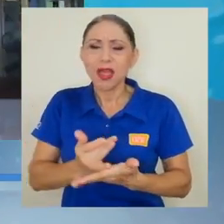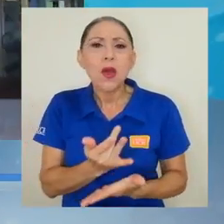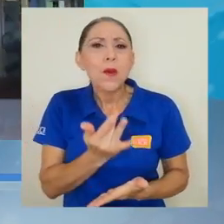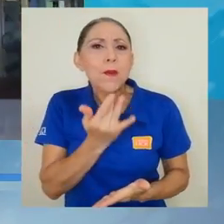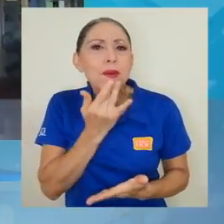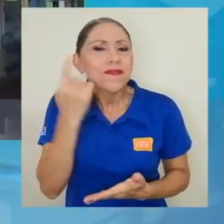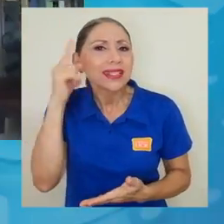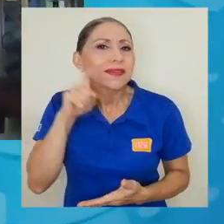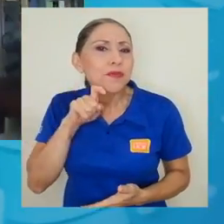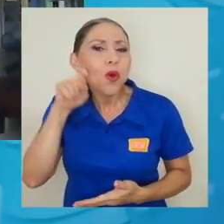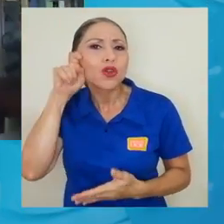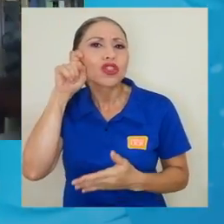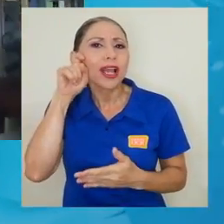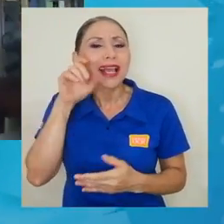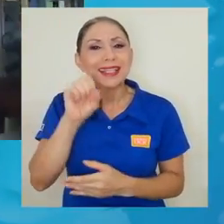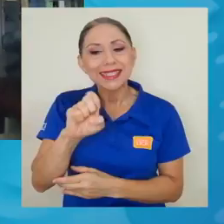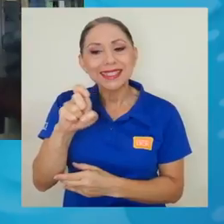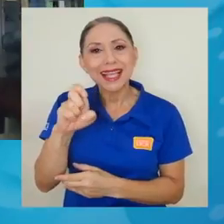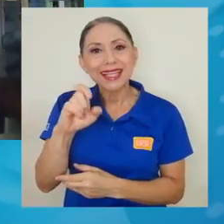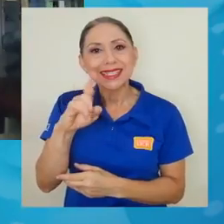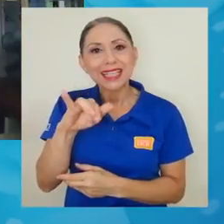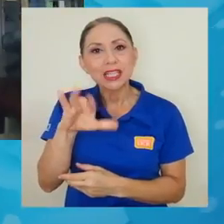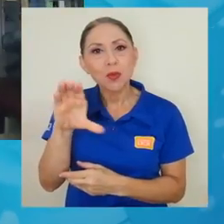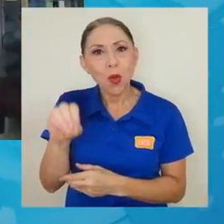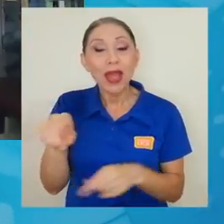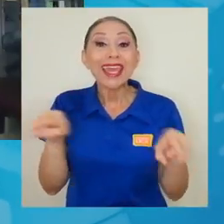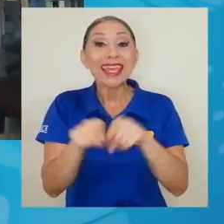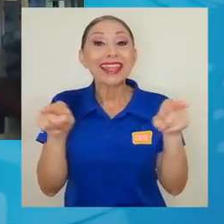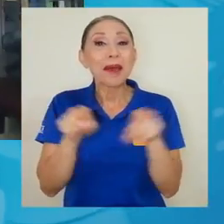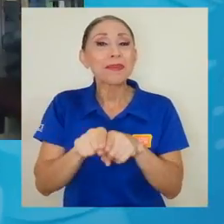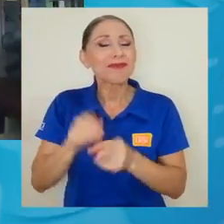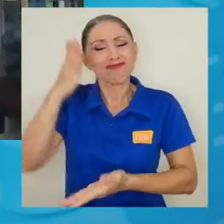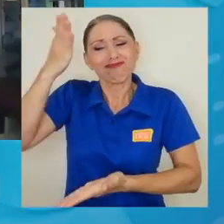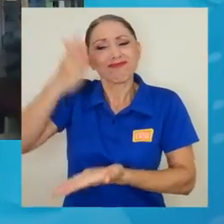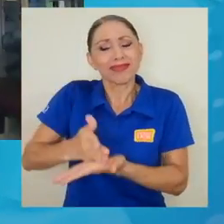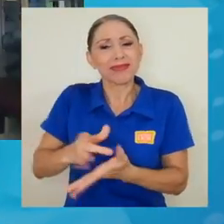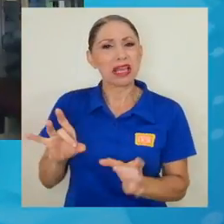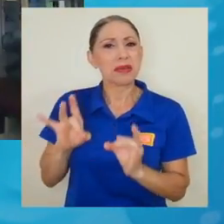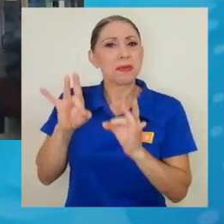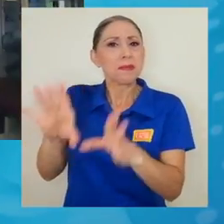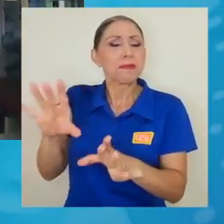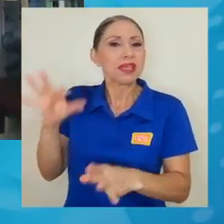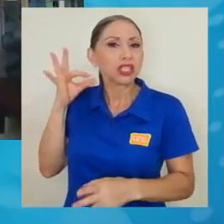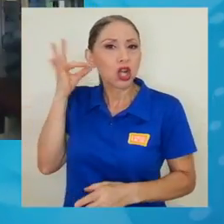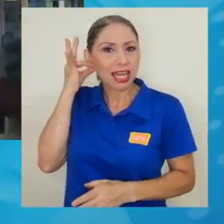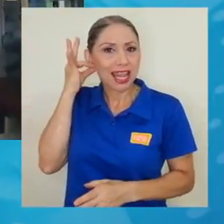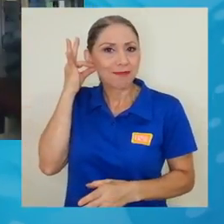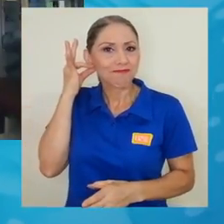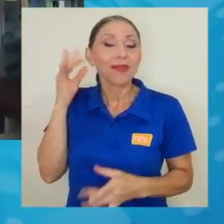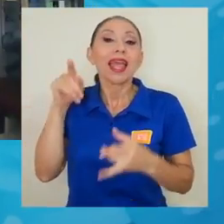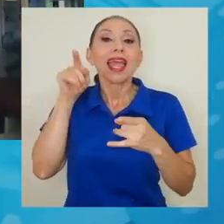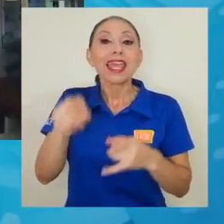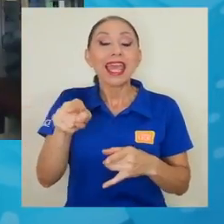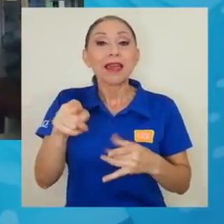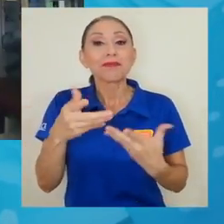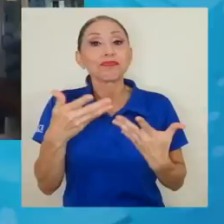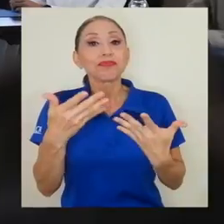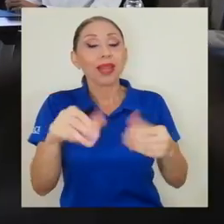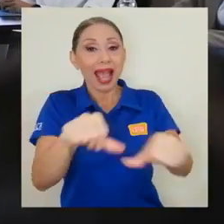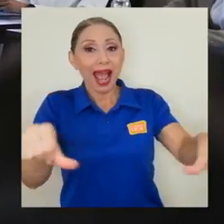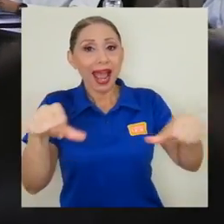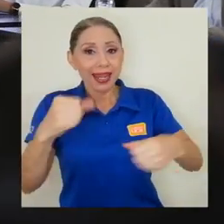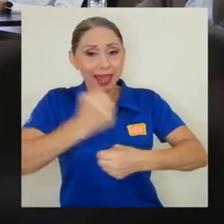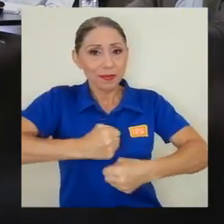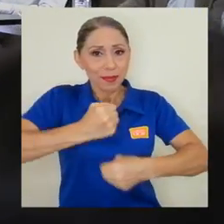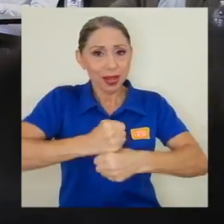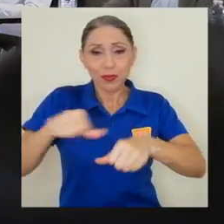y erradicar todas las prácticas de misoginia que hacen que tanto el espacio del empleo como el espacio de